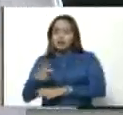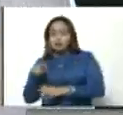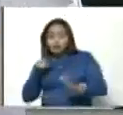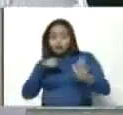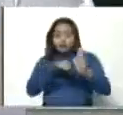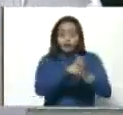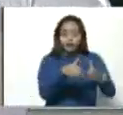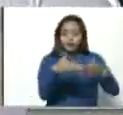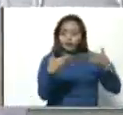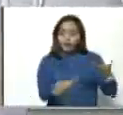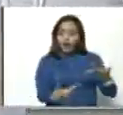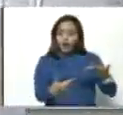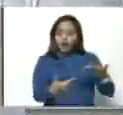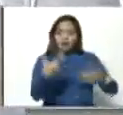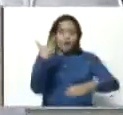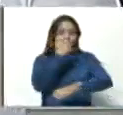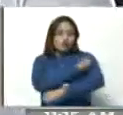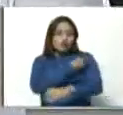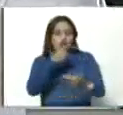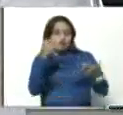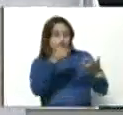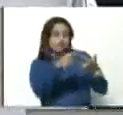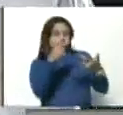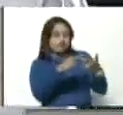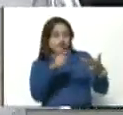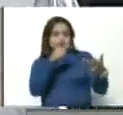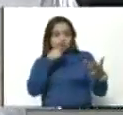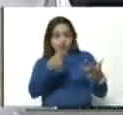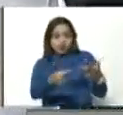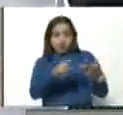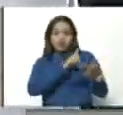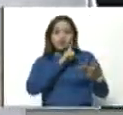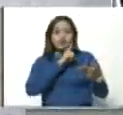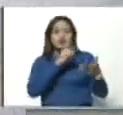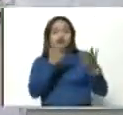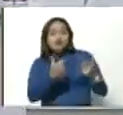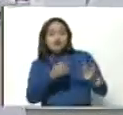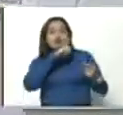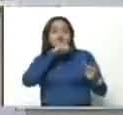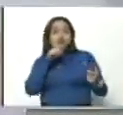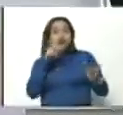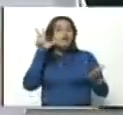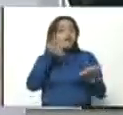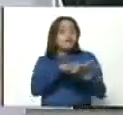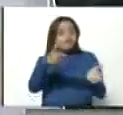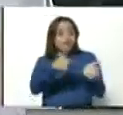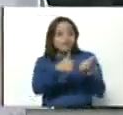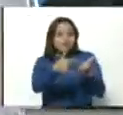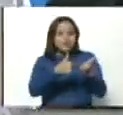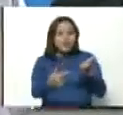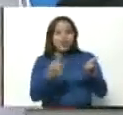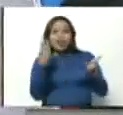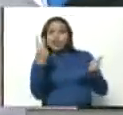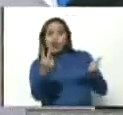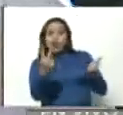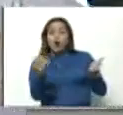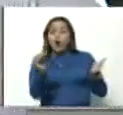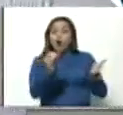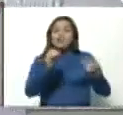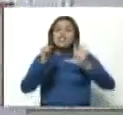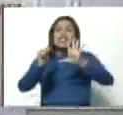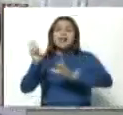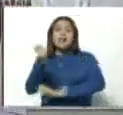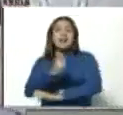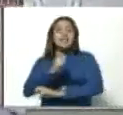tarjeta de vacunación. Todo el que se va a vacunar tiene que traer su tarjeta de vacunación donde se certifique que ya tiene más 6 meses o más de